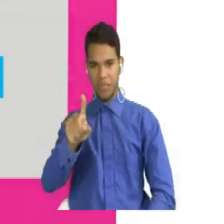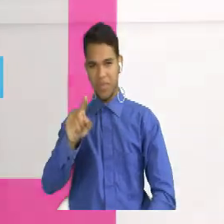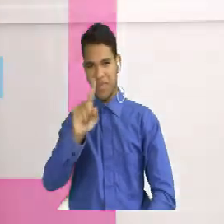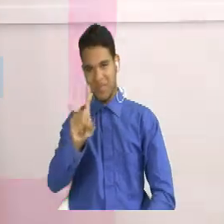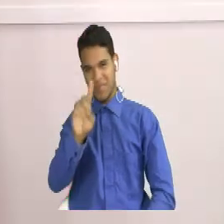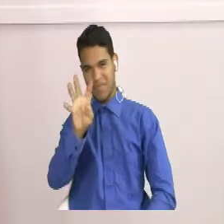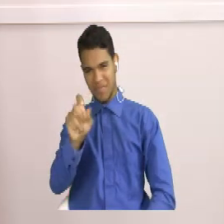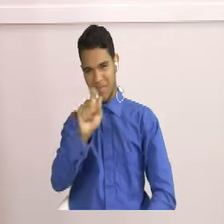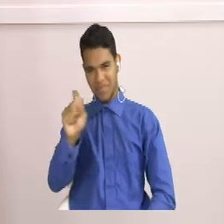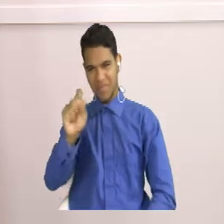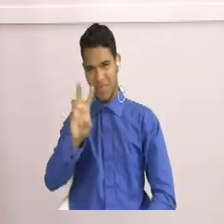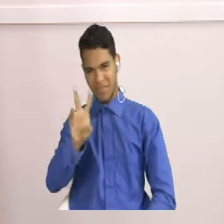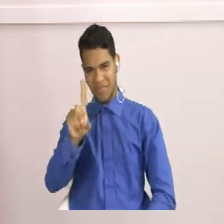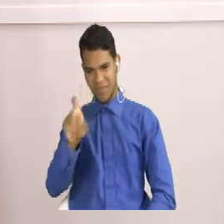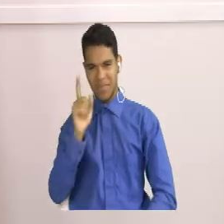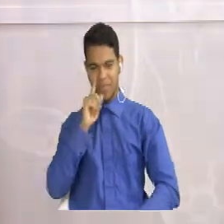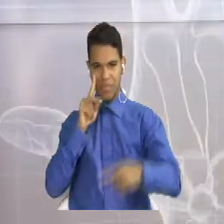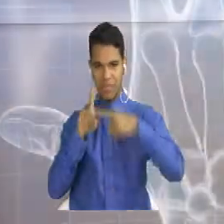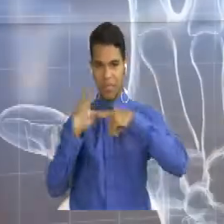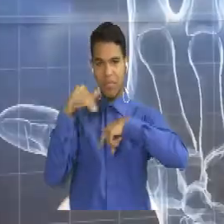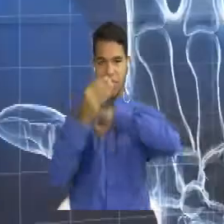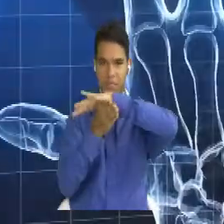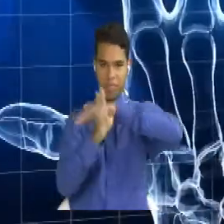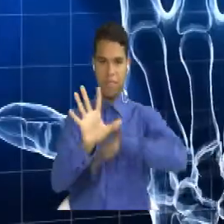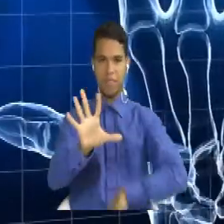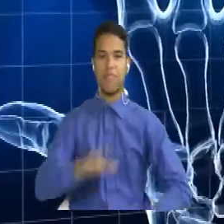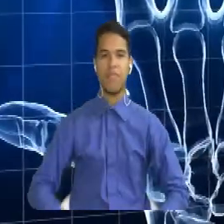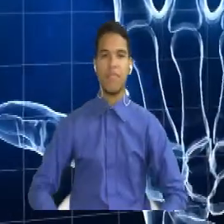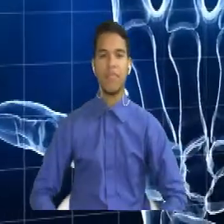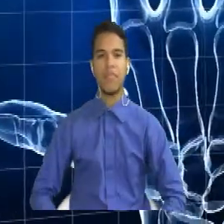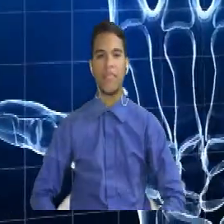enseguida retornamos con Primero la Salud.